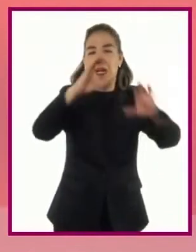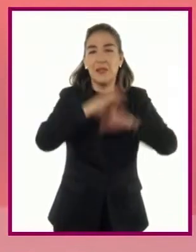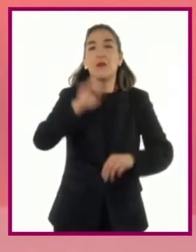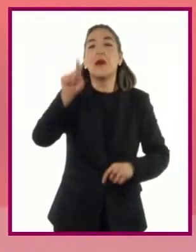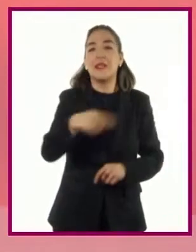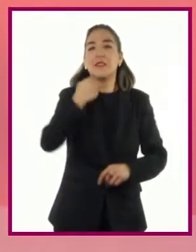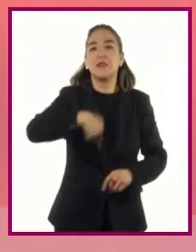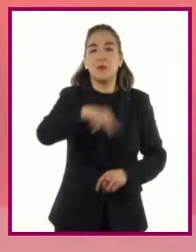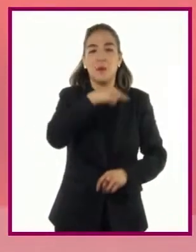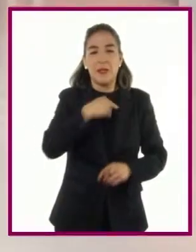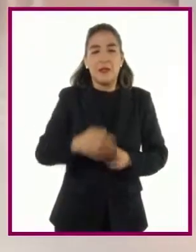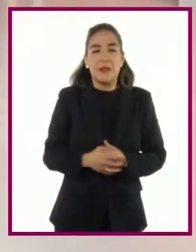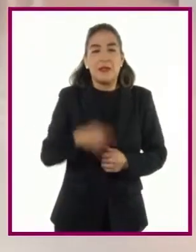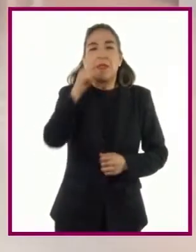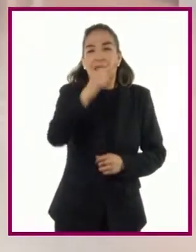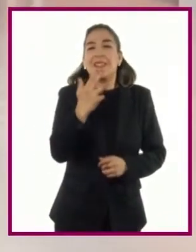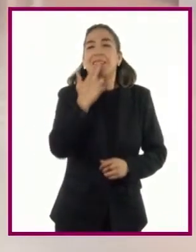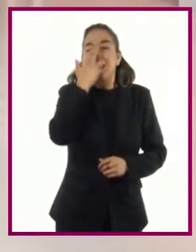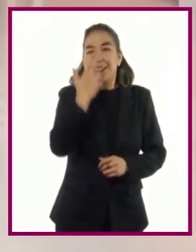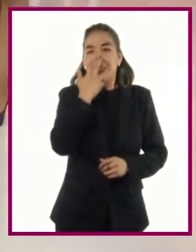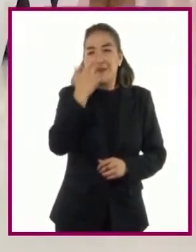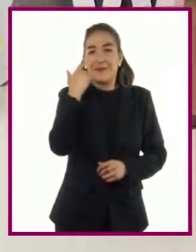nuestros atavíos, de Nezahualcóyotl.